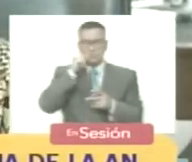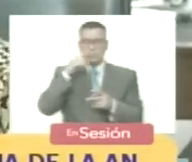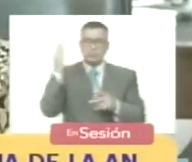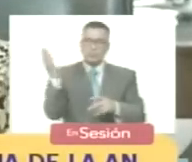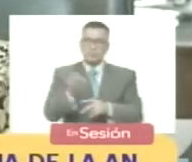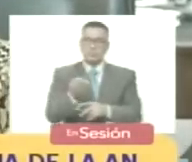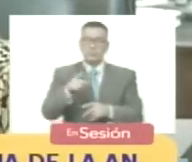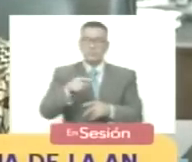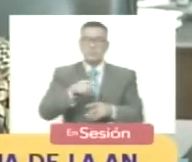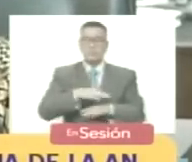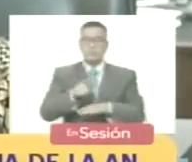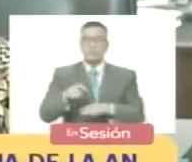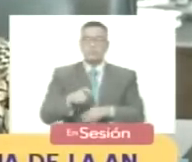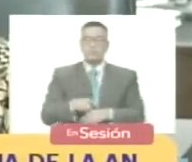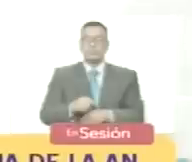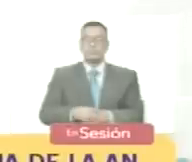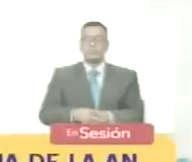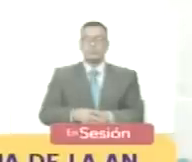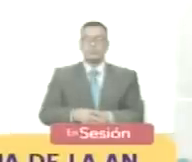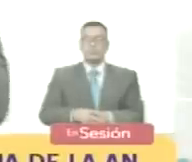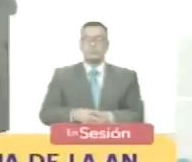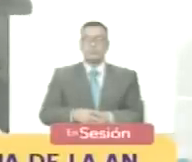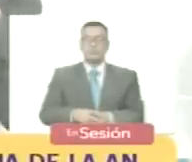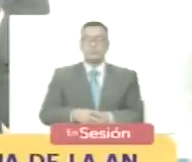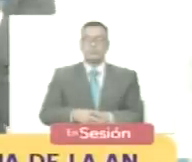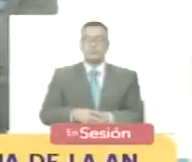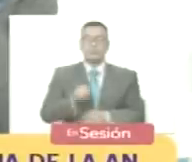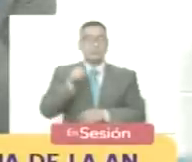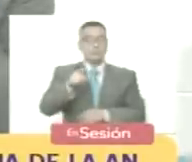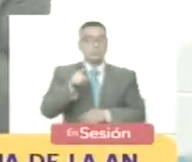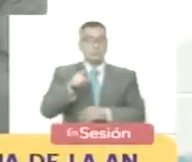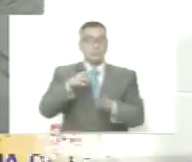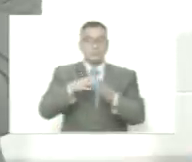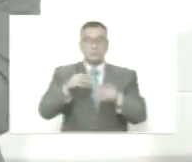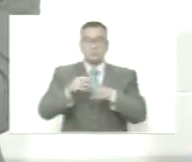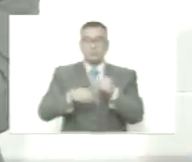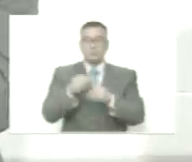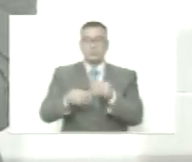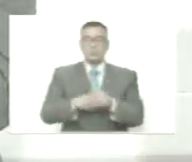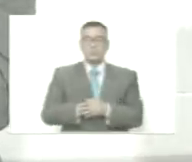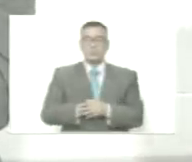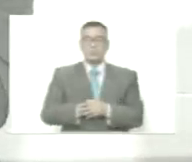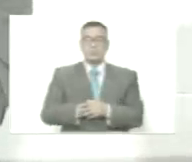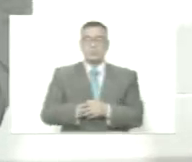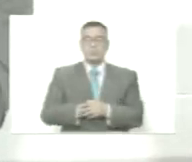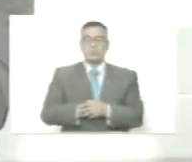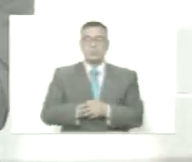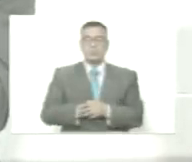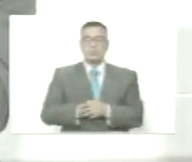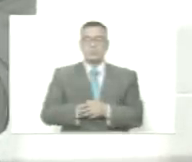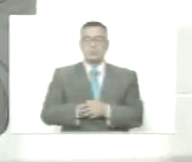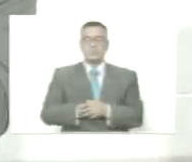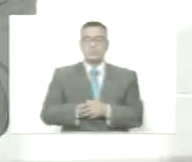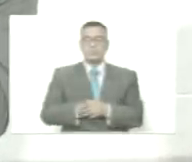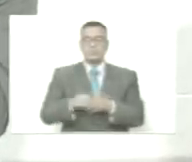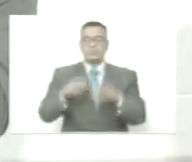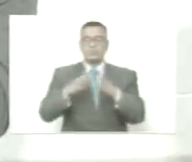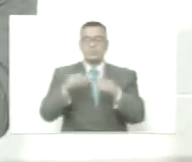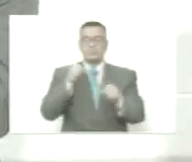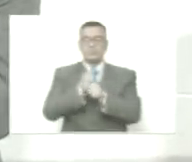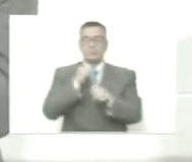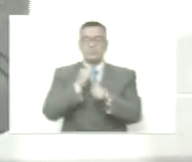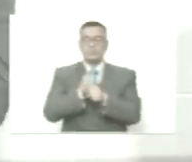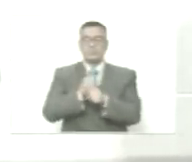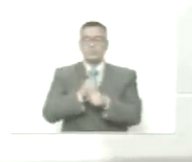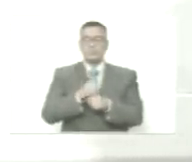pueblo de Venezuela. Y aún en esas condiciones, con una labor de